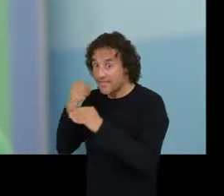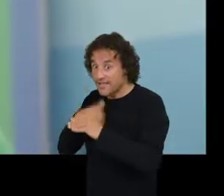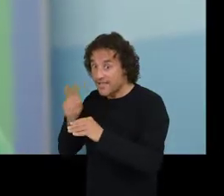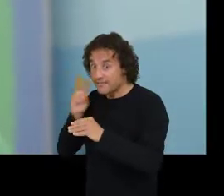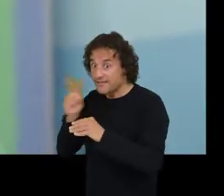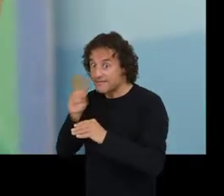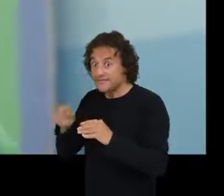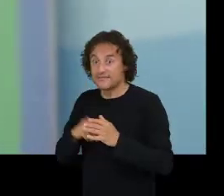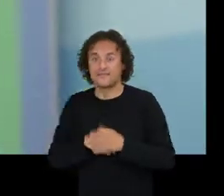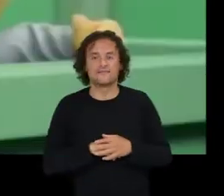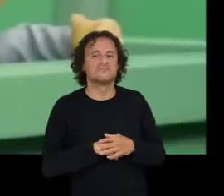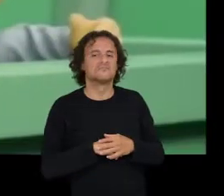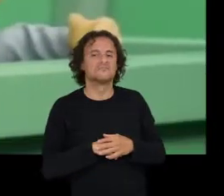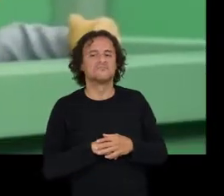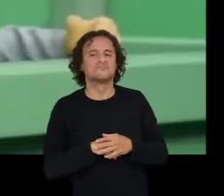Carlos?